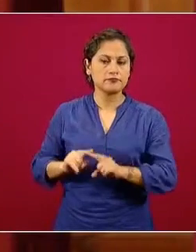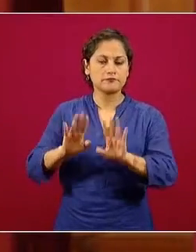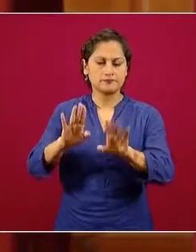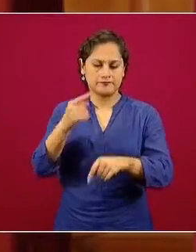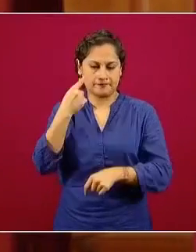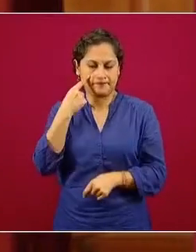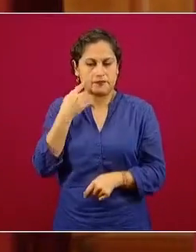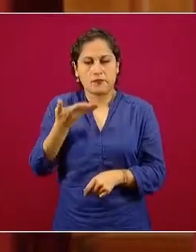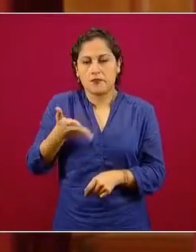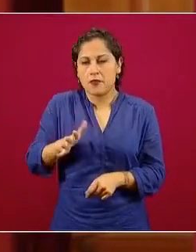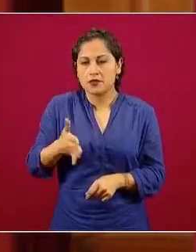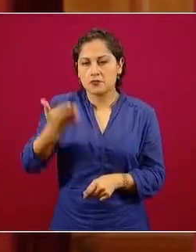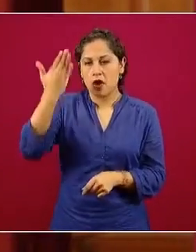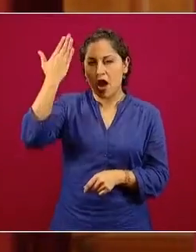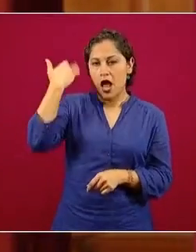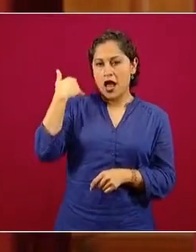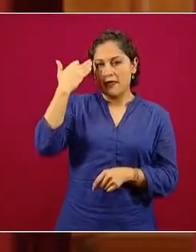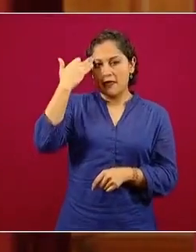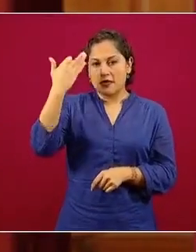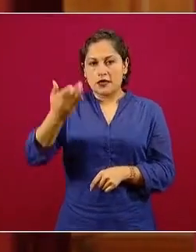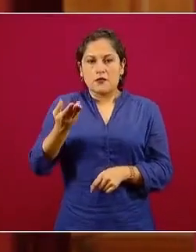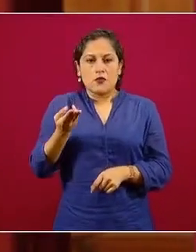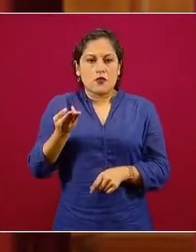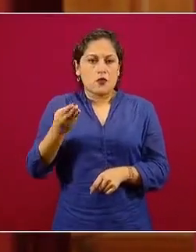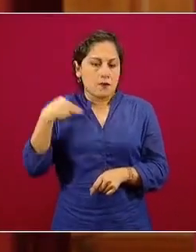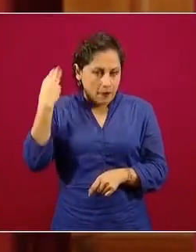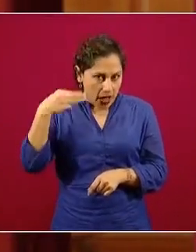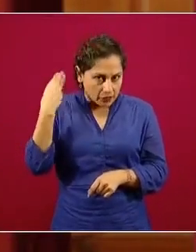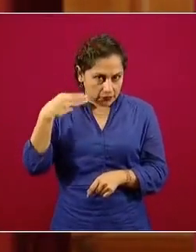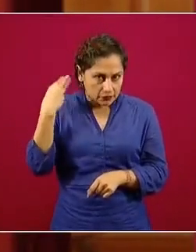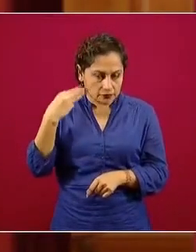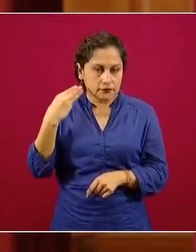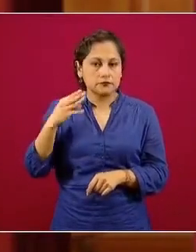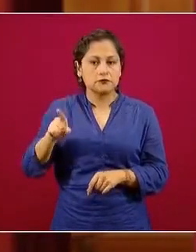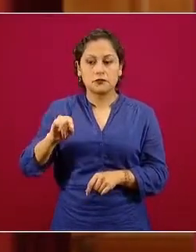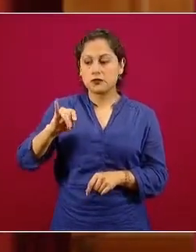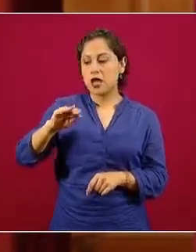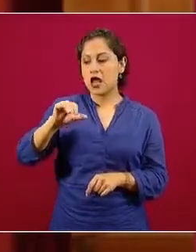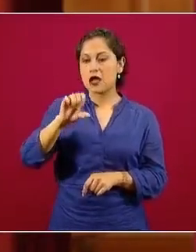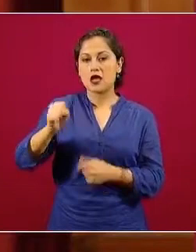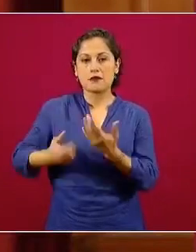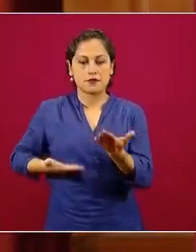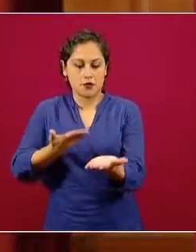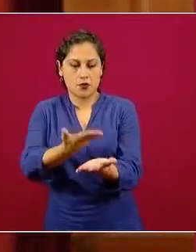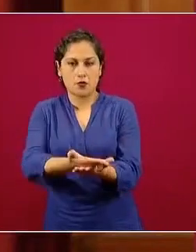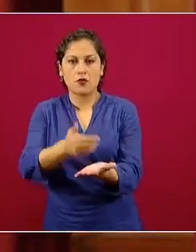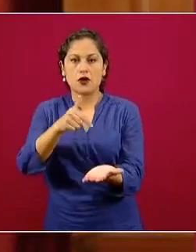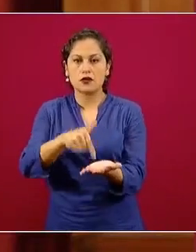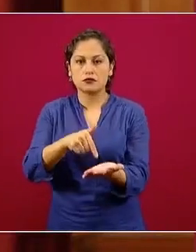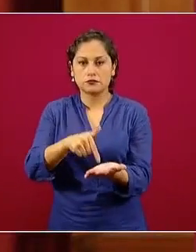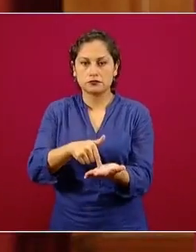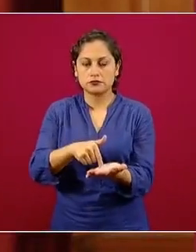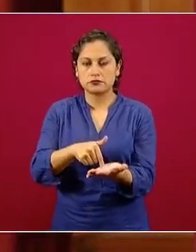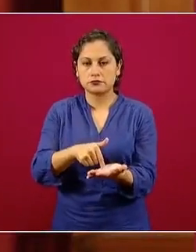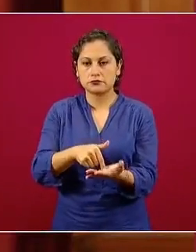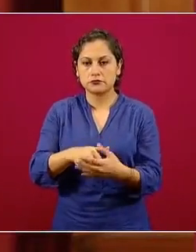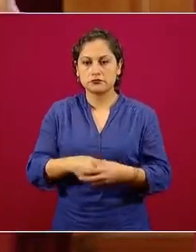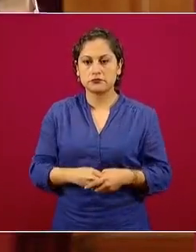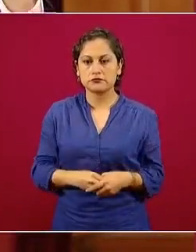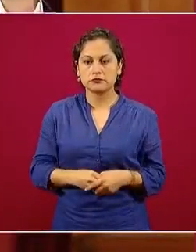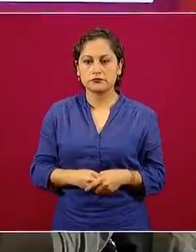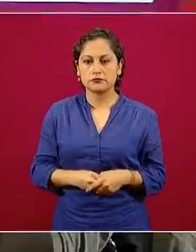marzo en el consejo de salubridad general se presentó por parte del seguro social una muy agresiva